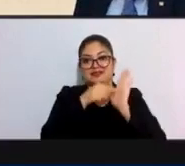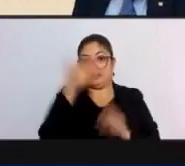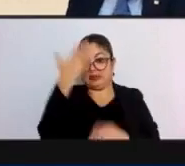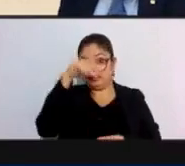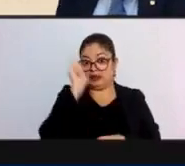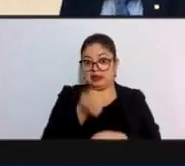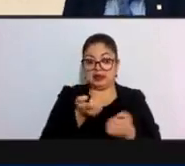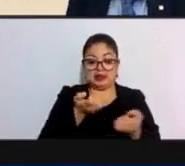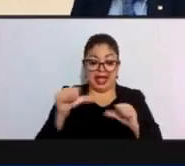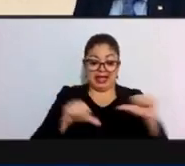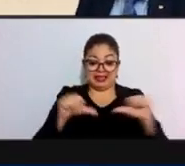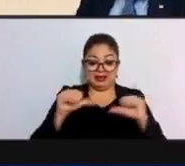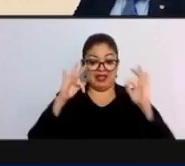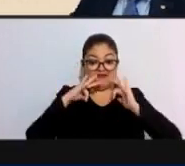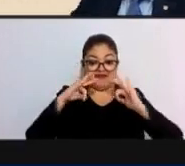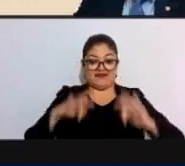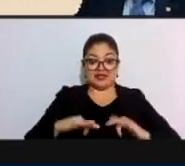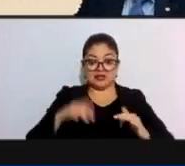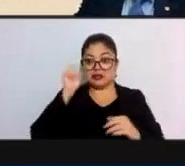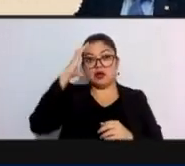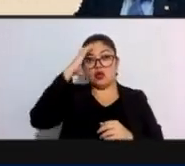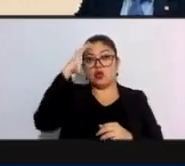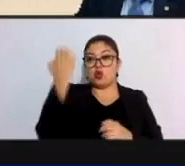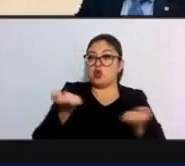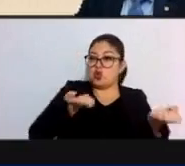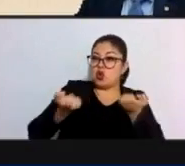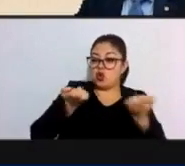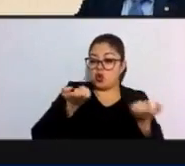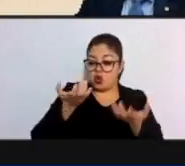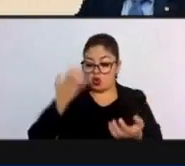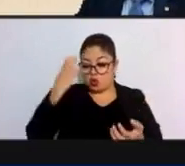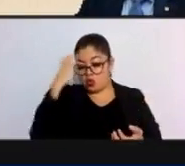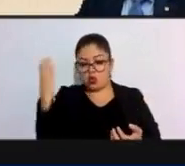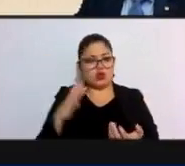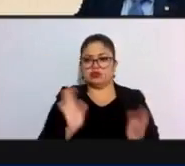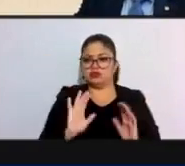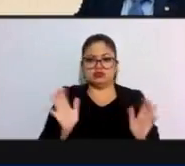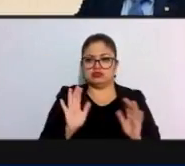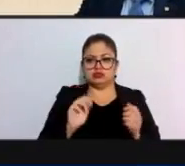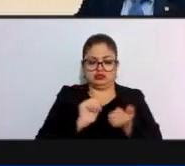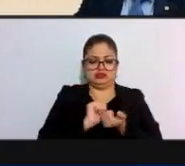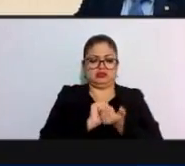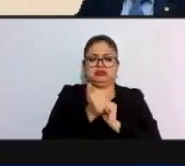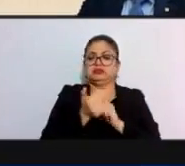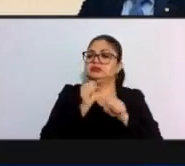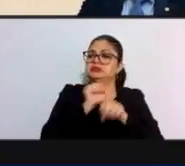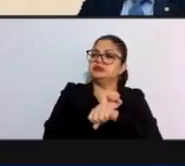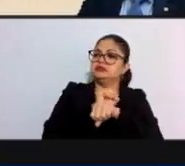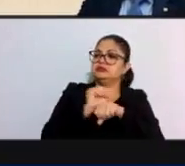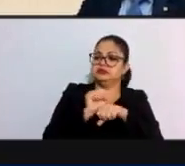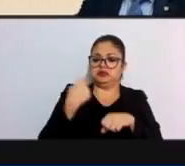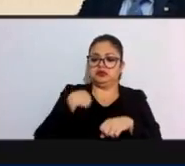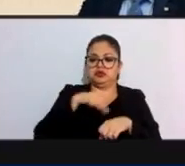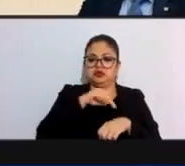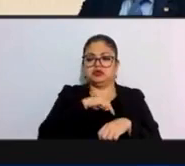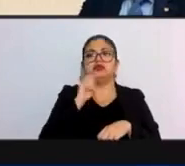una actividad física extenuante para que nosotros empezamos a observar cambios en nuestra actividad, no solamente